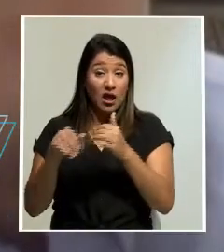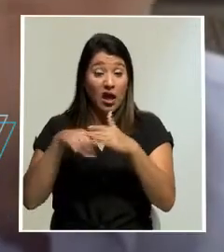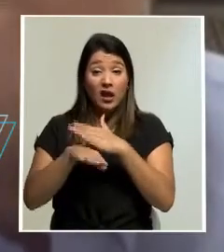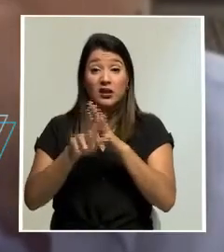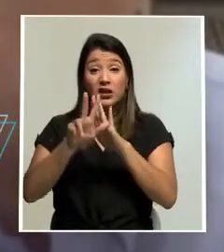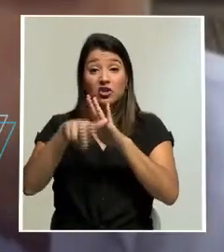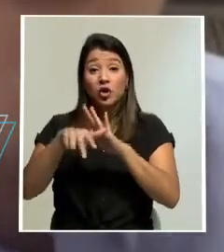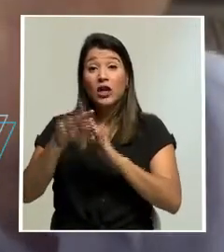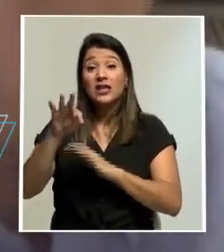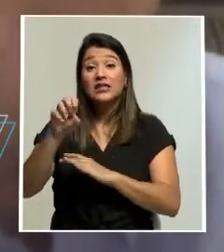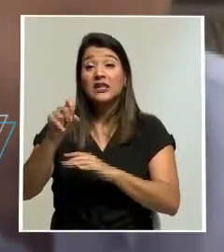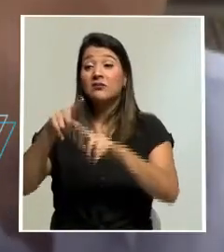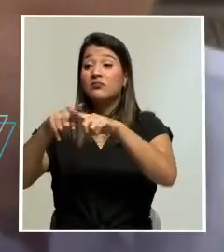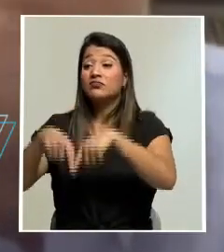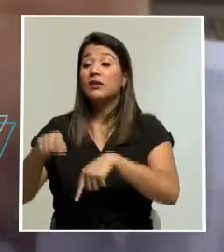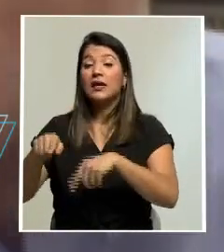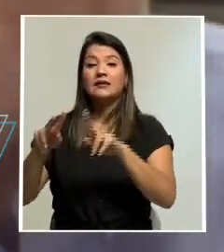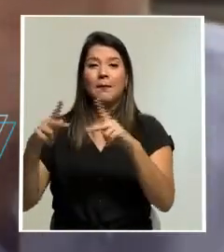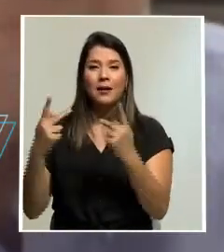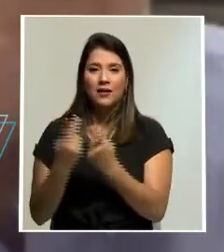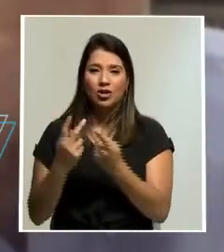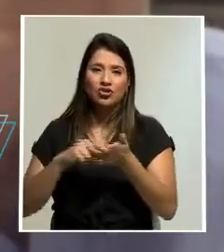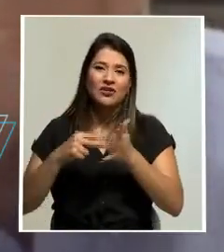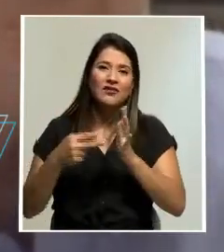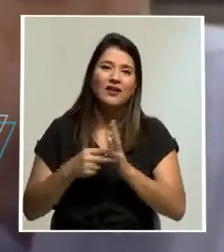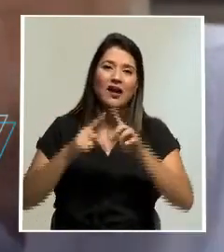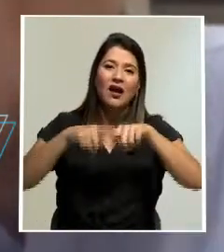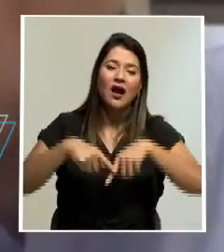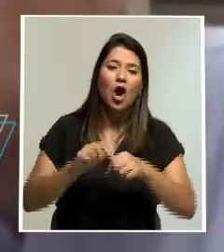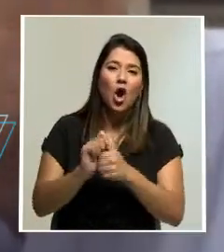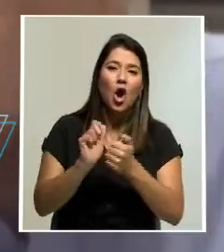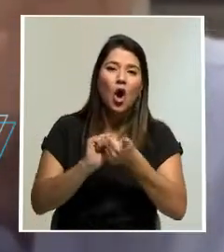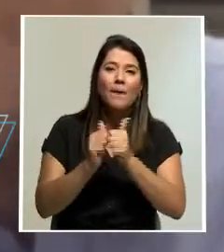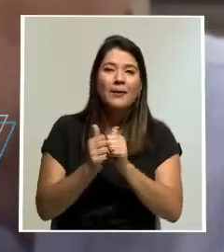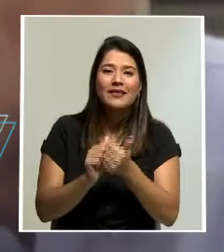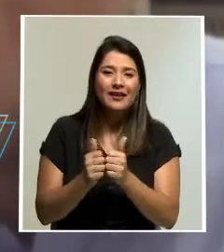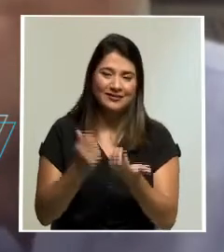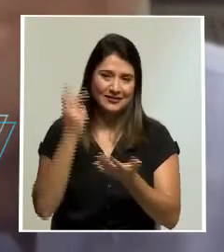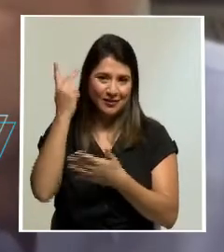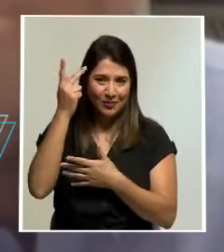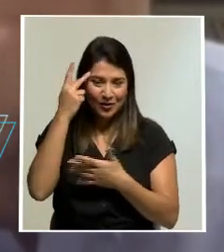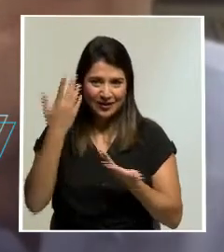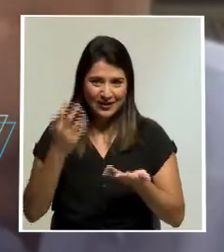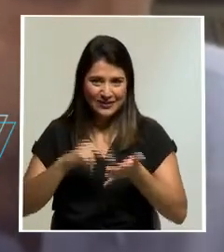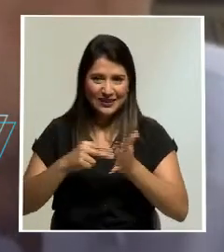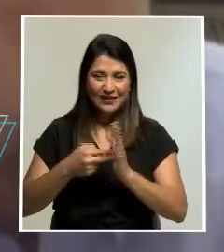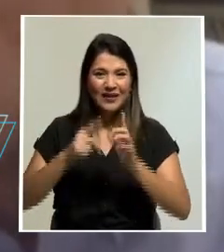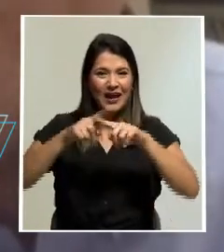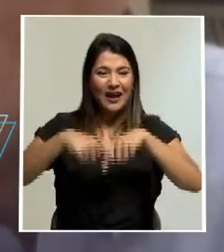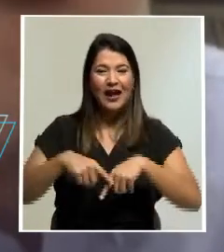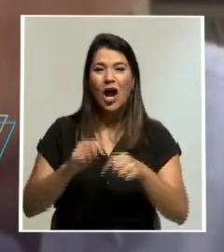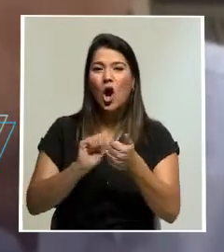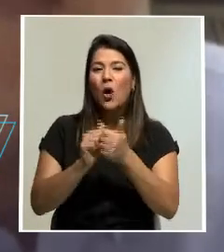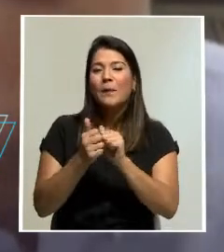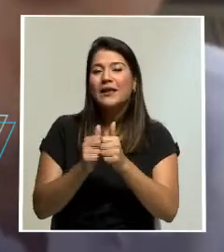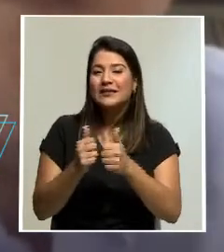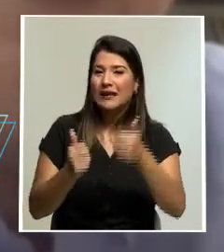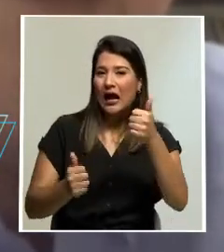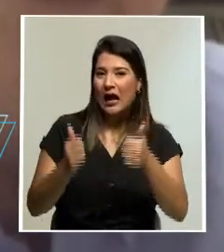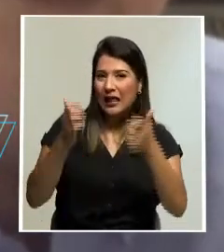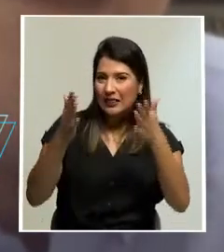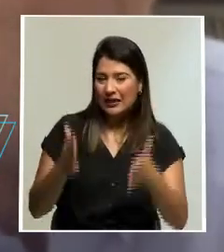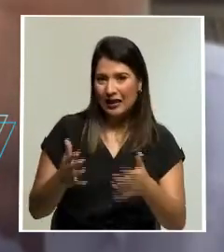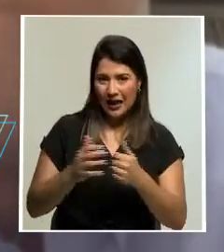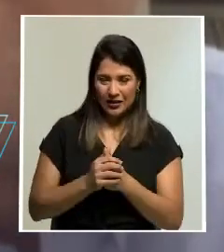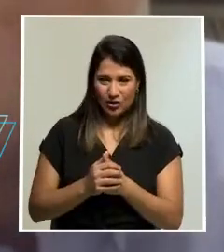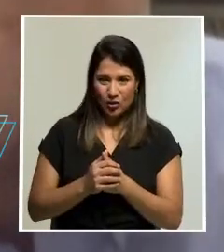eliminó. Está eliminando la competencia política, están eliminando la competencia de candidatos que, como decía antes,